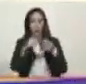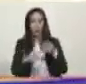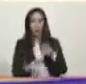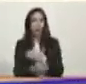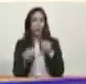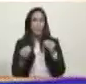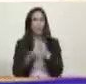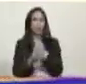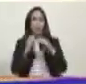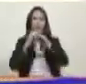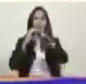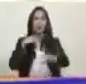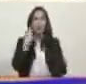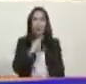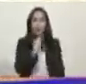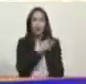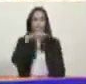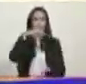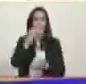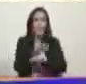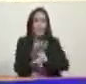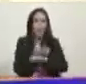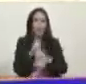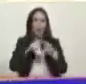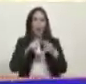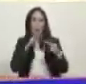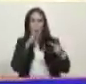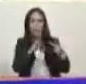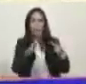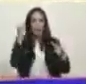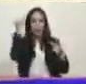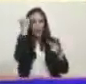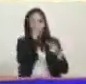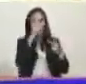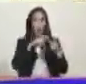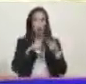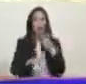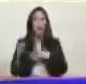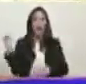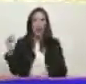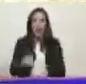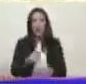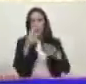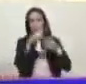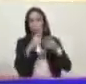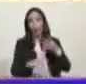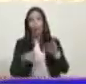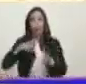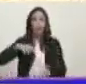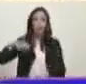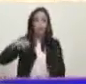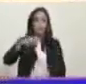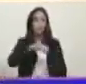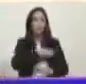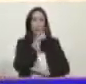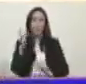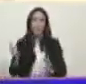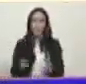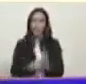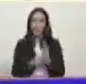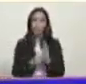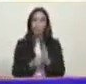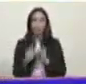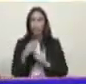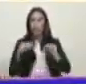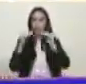Translara, Transyaracuy, Transmonaga, Transbarina, Transpopuerto, Transaragua, en un trabajo encomiable